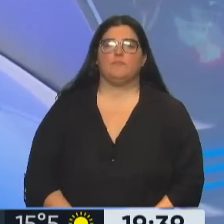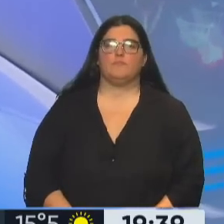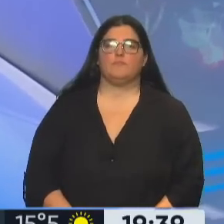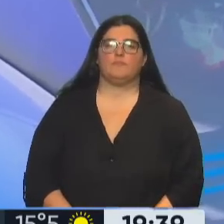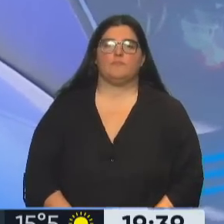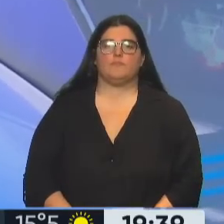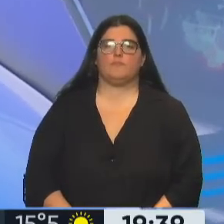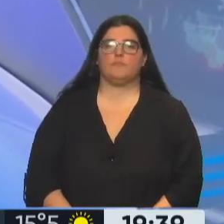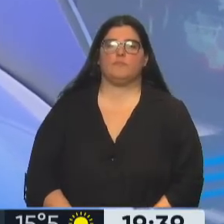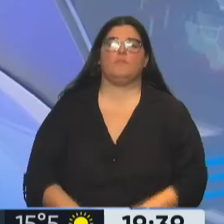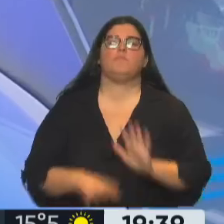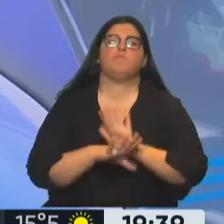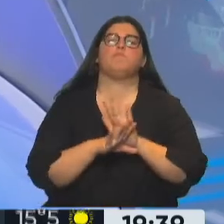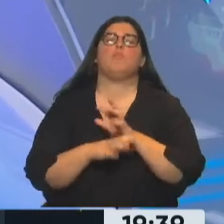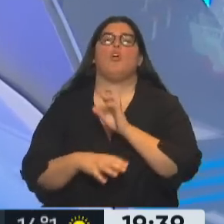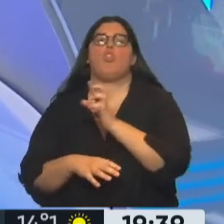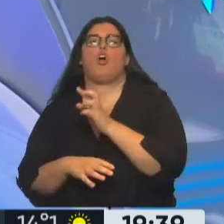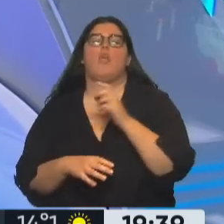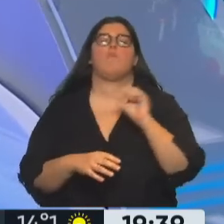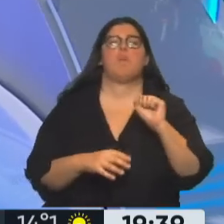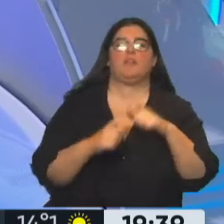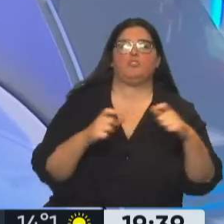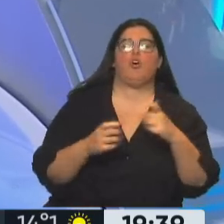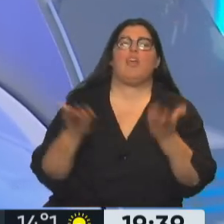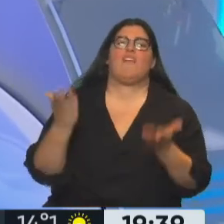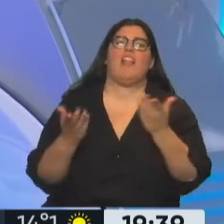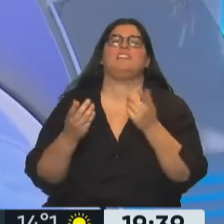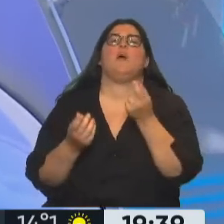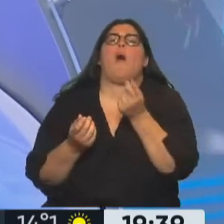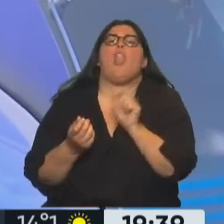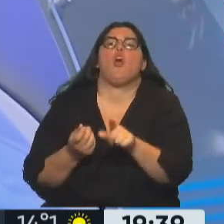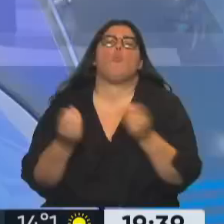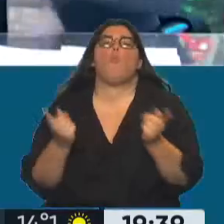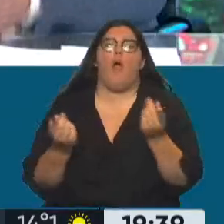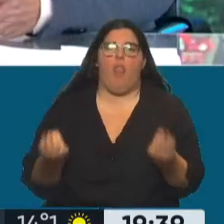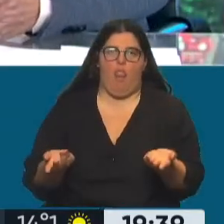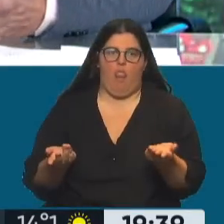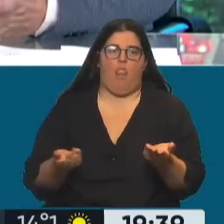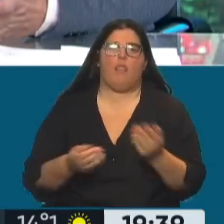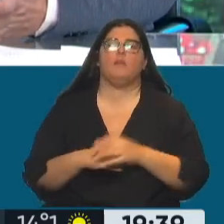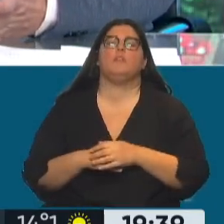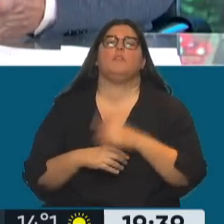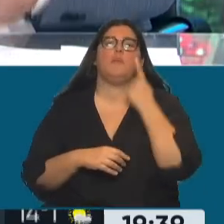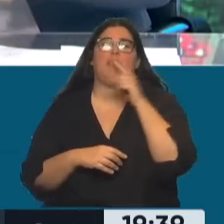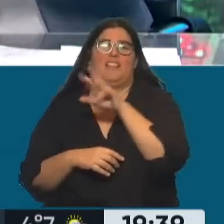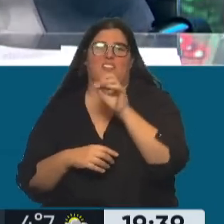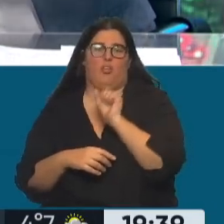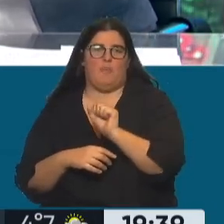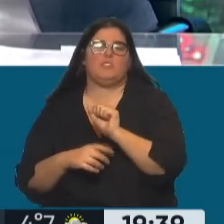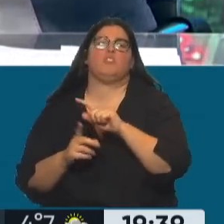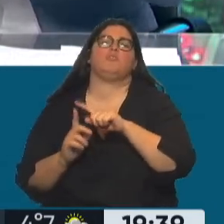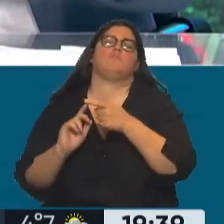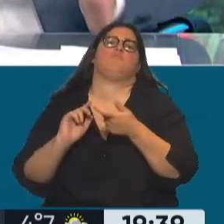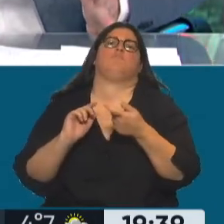va a ser la equivalencia dólar-peso? Bueno, de 1.300 pesos a casi 5.000 pesos.